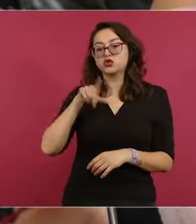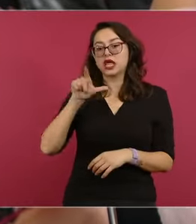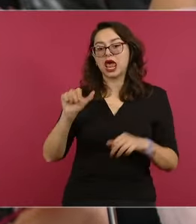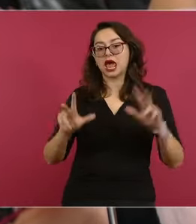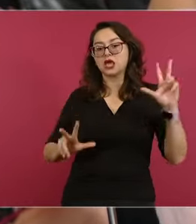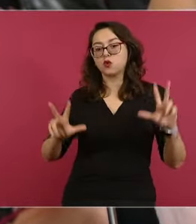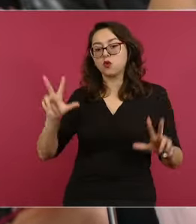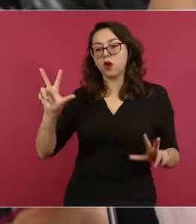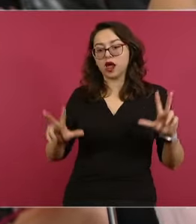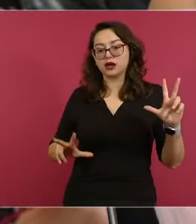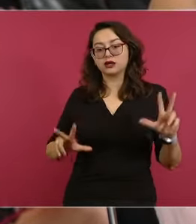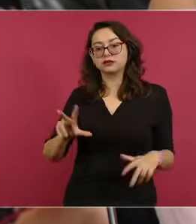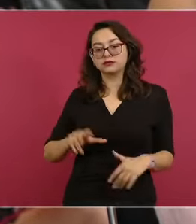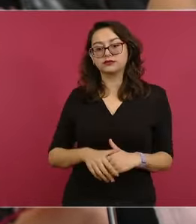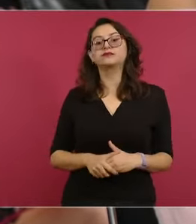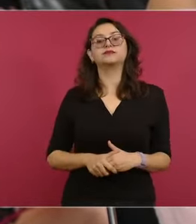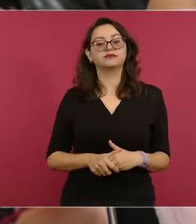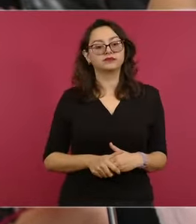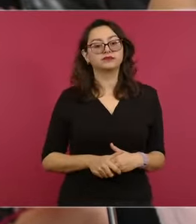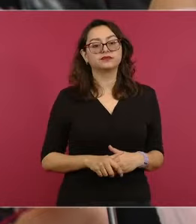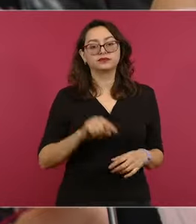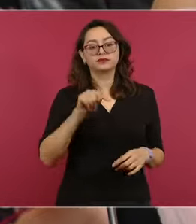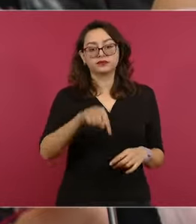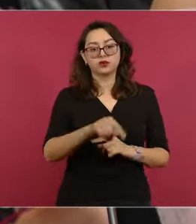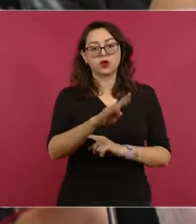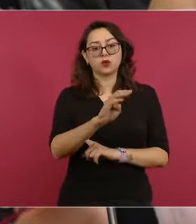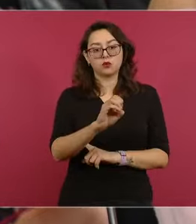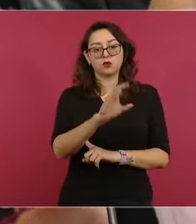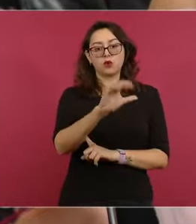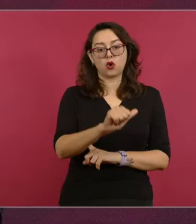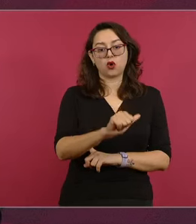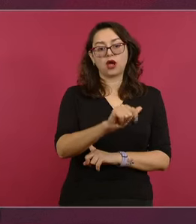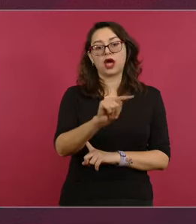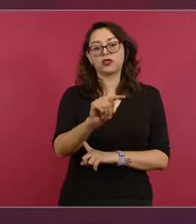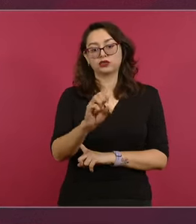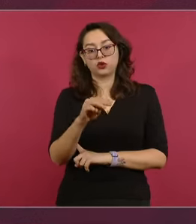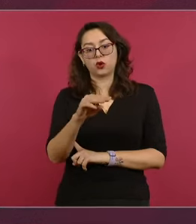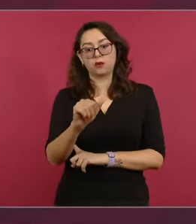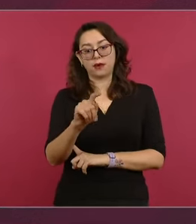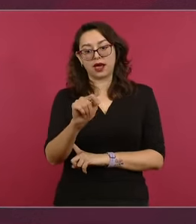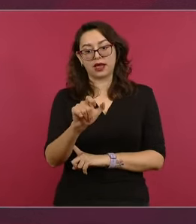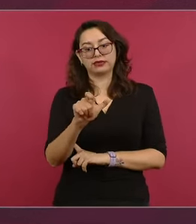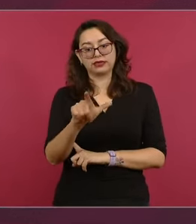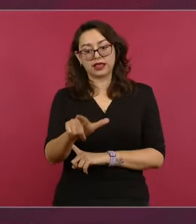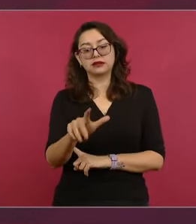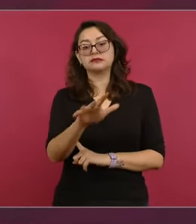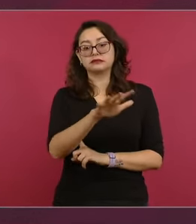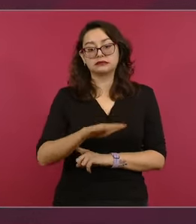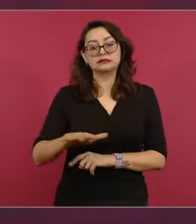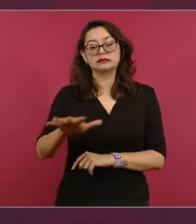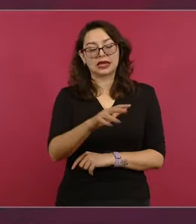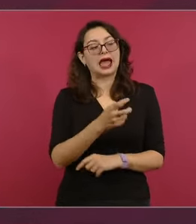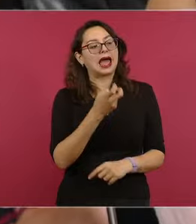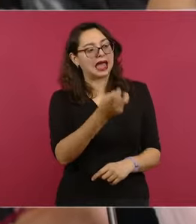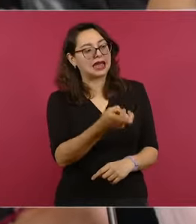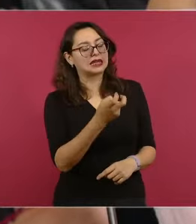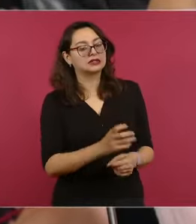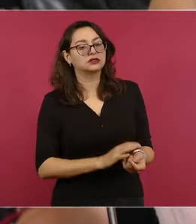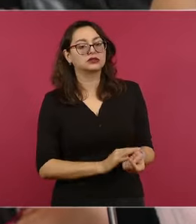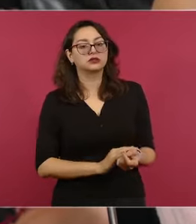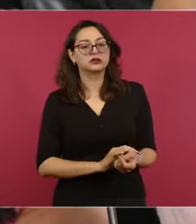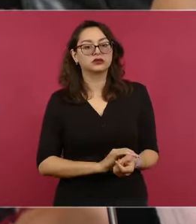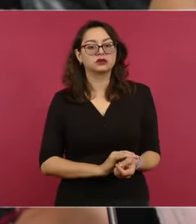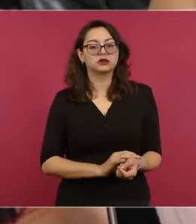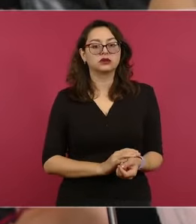noche de la iguana. Sí, donde está Boca de Tomatlán, Ismaloya, sí, toda esa zona. Y entonces, sí, si ya hemos